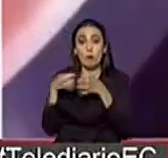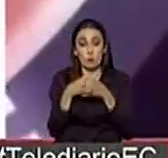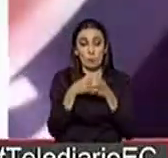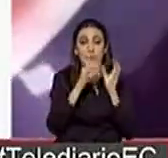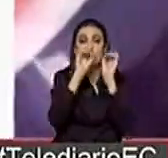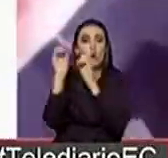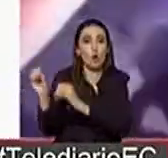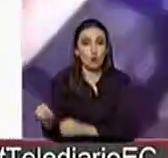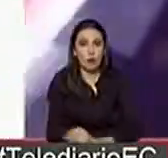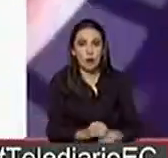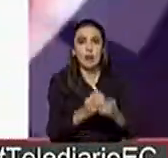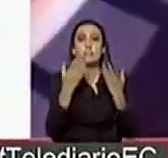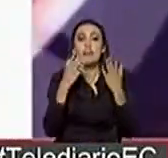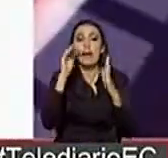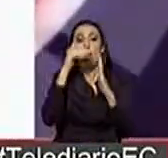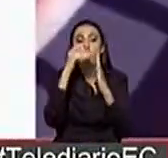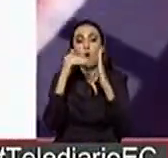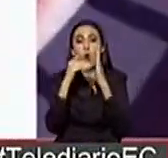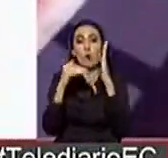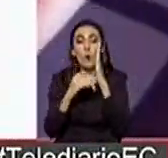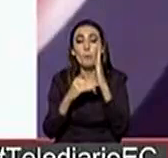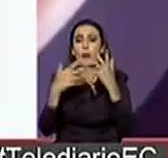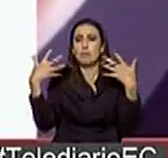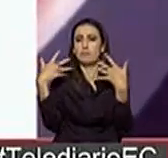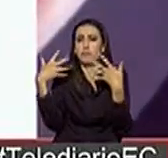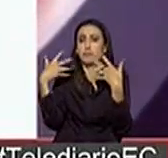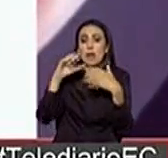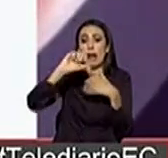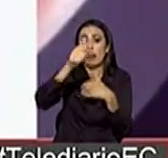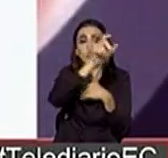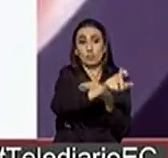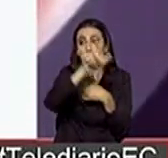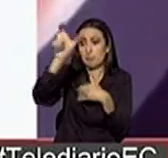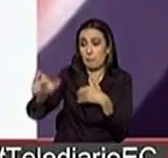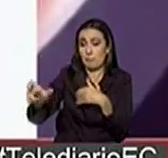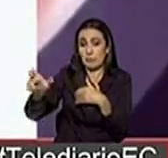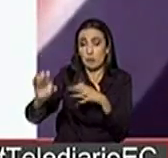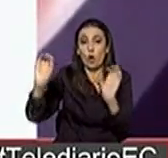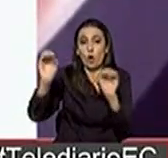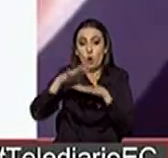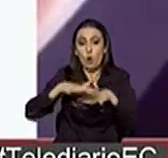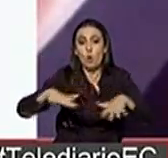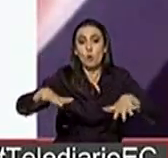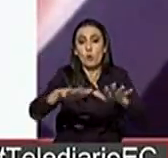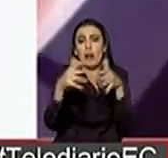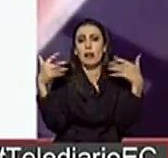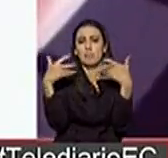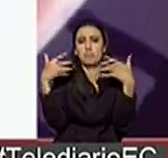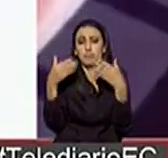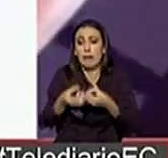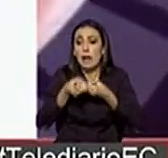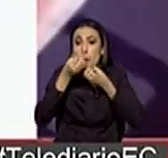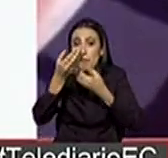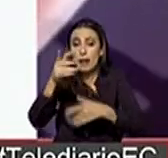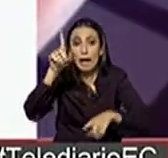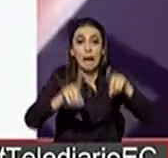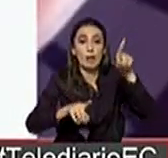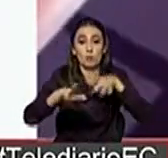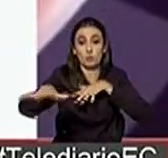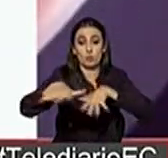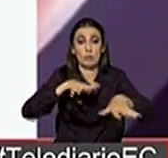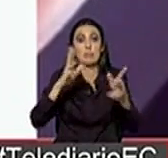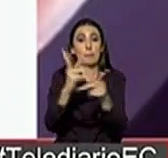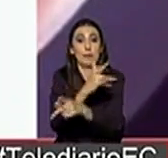provoque o mantenga en estado de terror a la población oa un sector de ella mediante actos que pongan en peligro